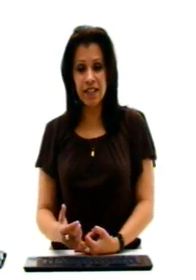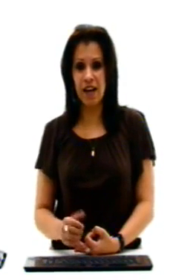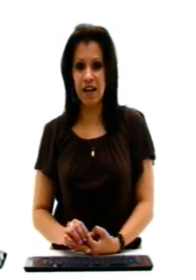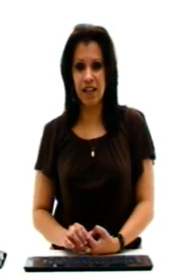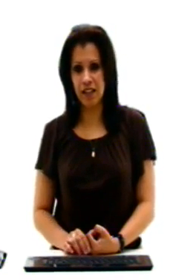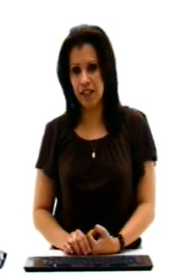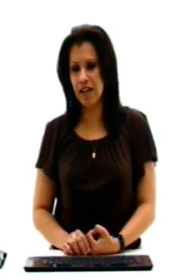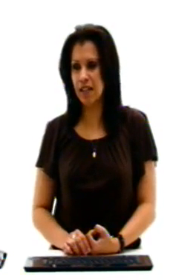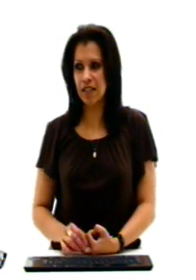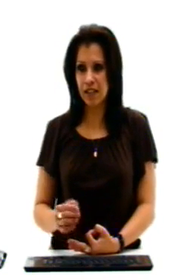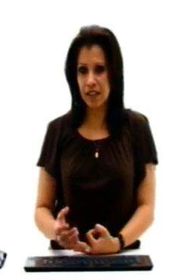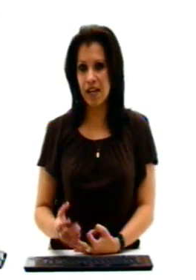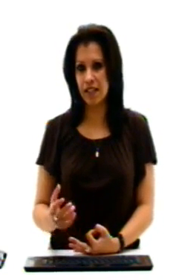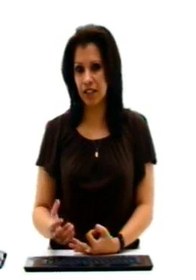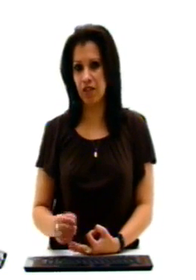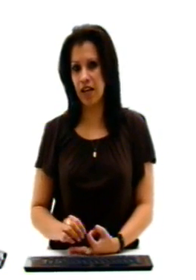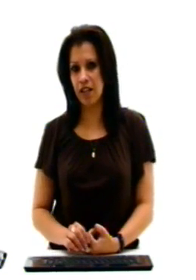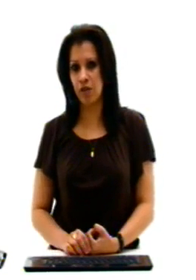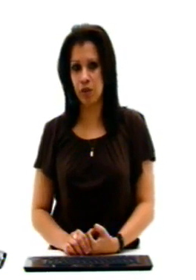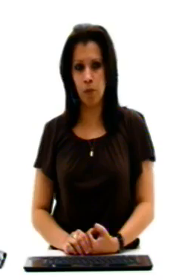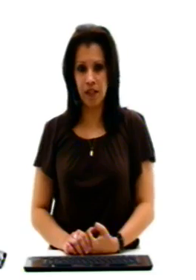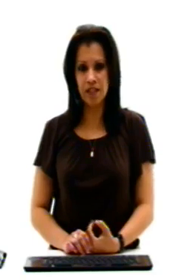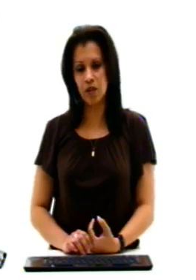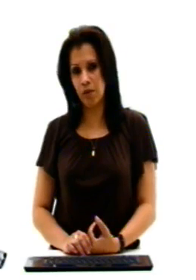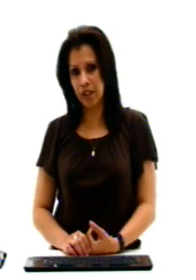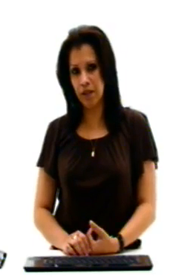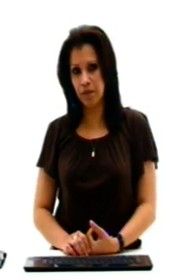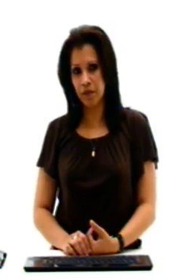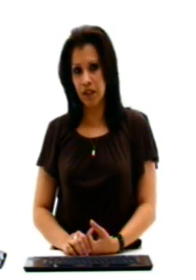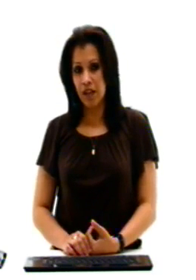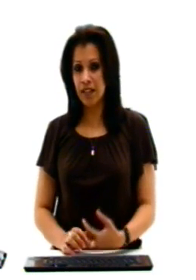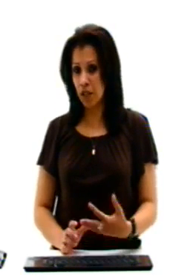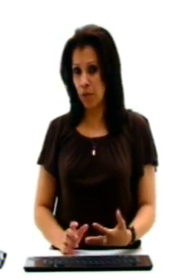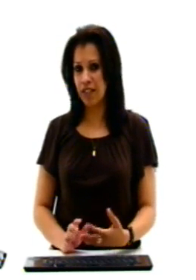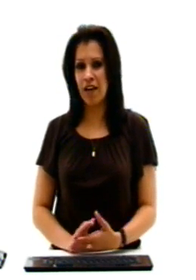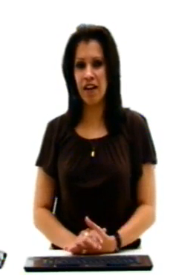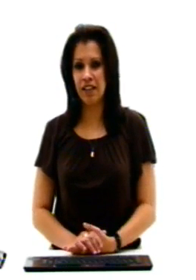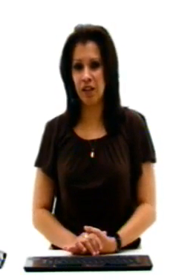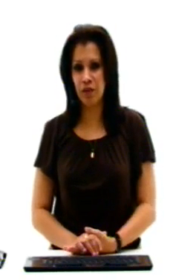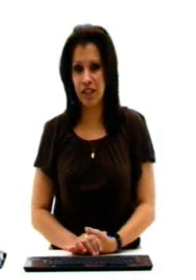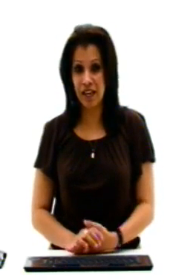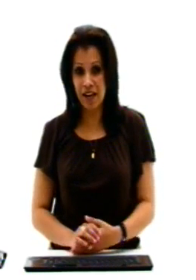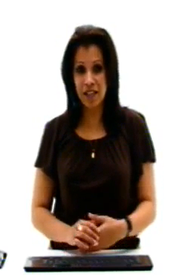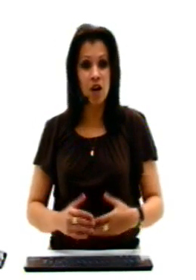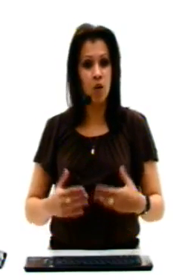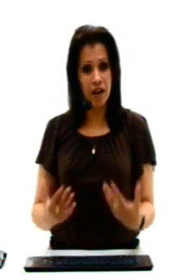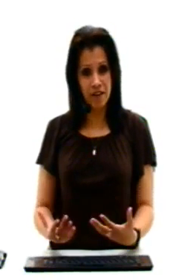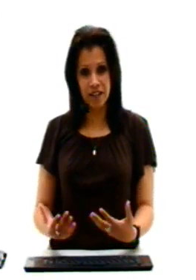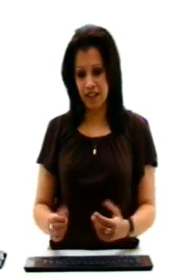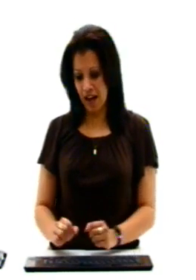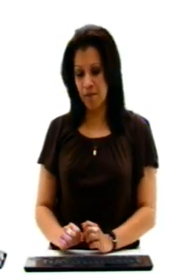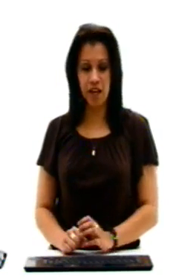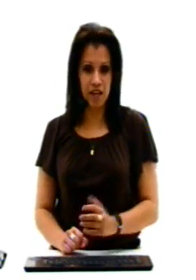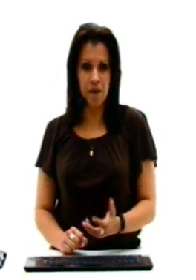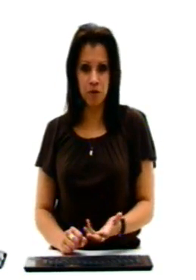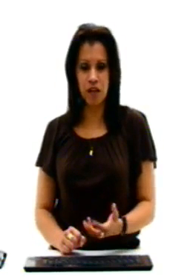existe la ganadería es trascendental esta actividad en nuestro país actualmente esa respuesta la van a tener ustedes claras una vez